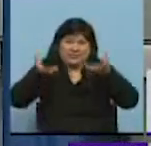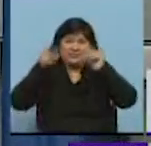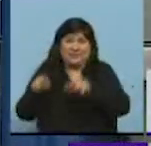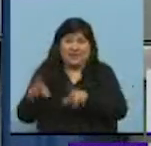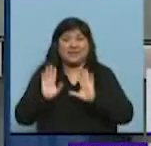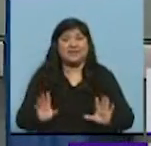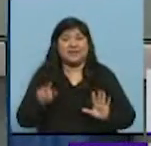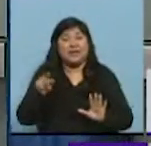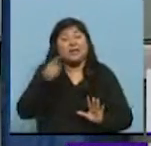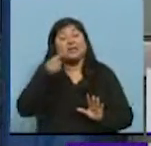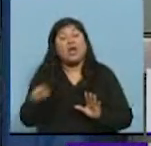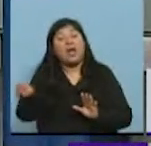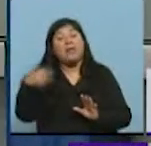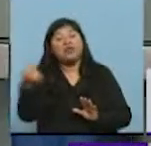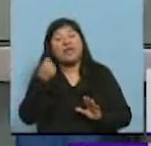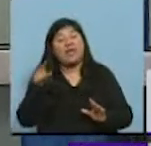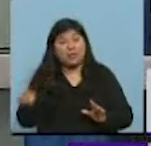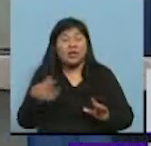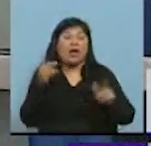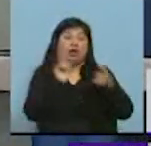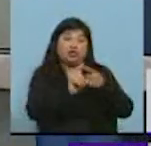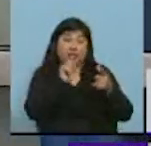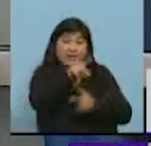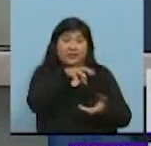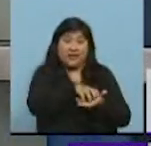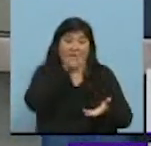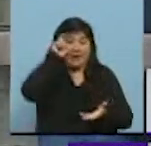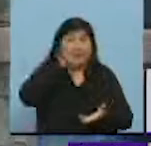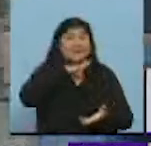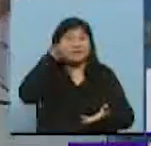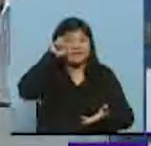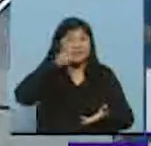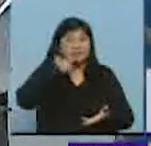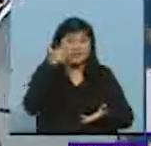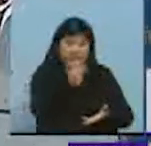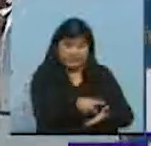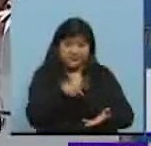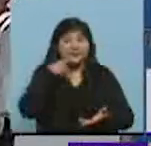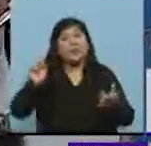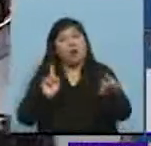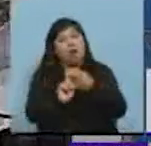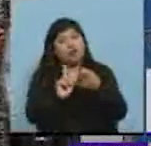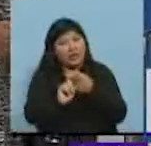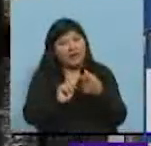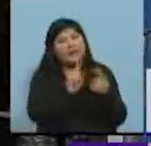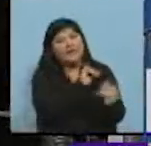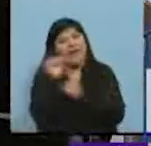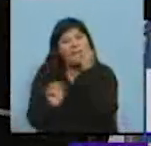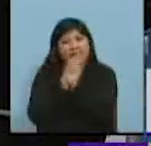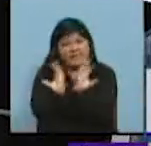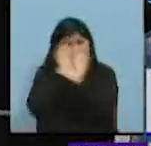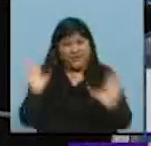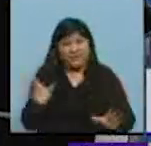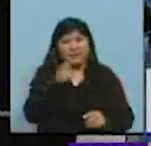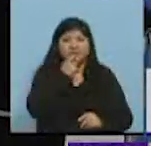factura hay un hay un recuadro en donde está el histórico de consumo de ese domicilio entonces si yo consumía hace